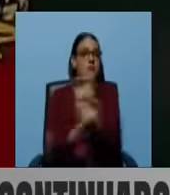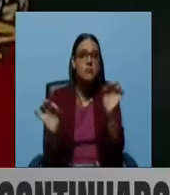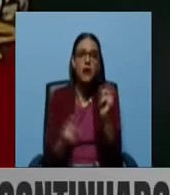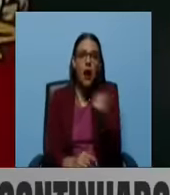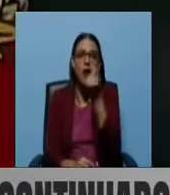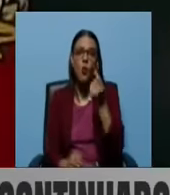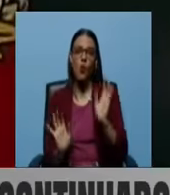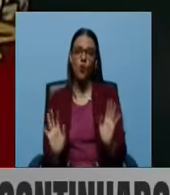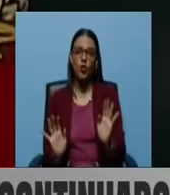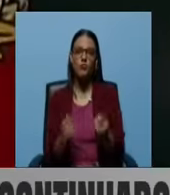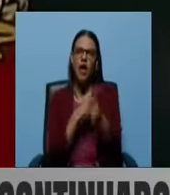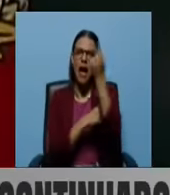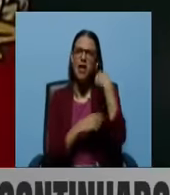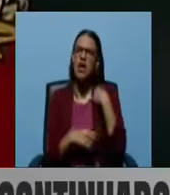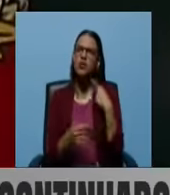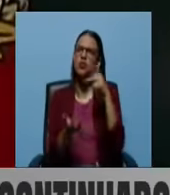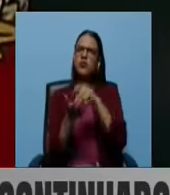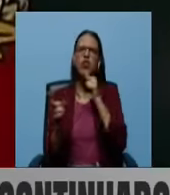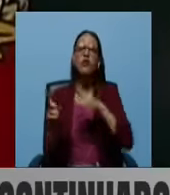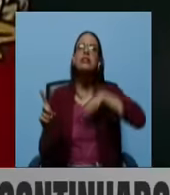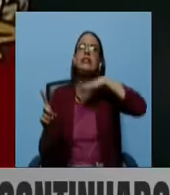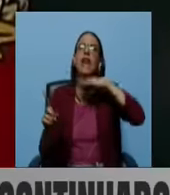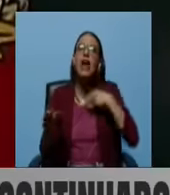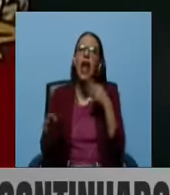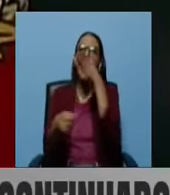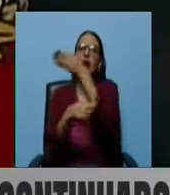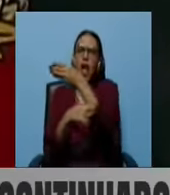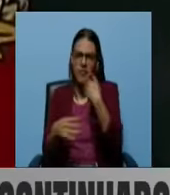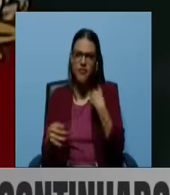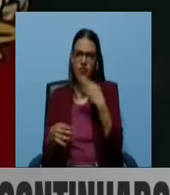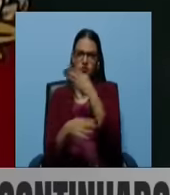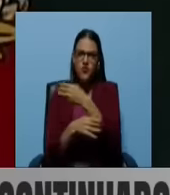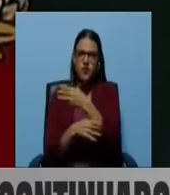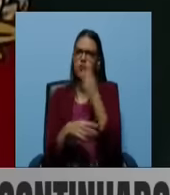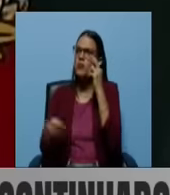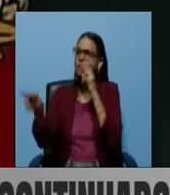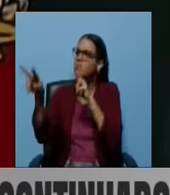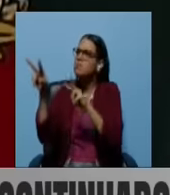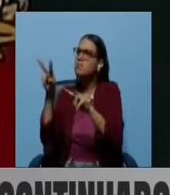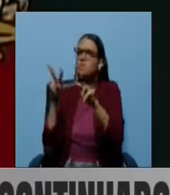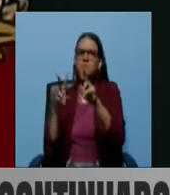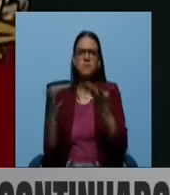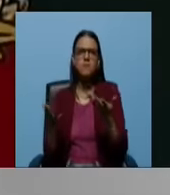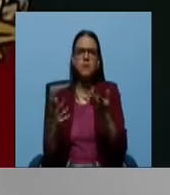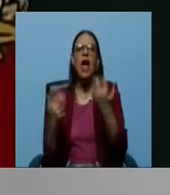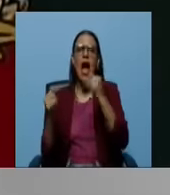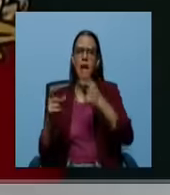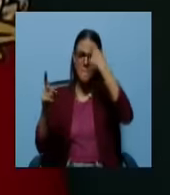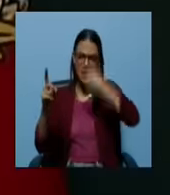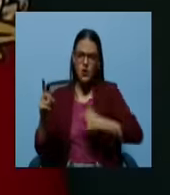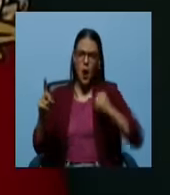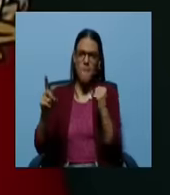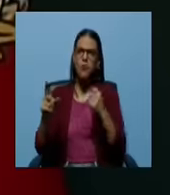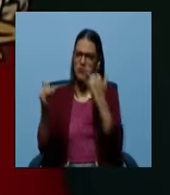Ayer estaba ahí en Sabana Grande, y yo vi un funcionario